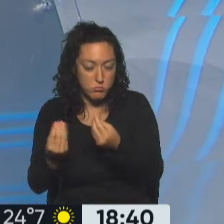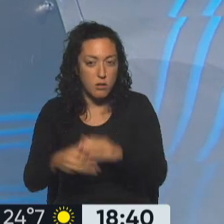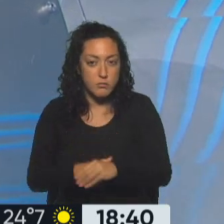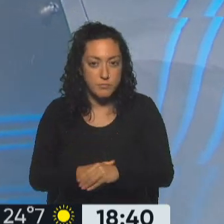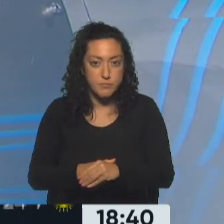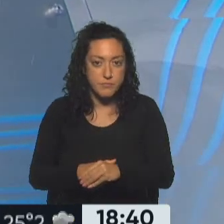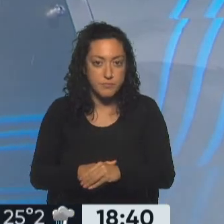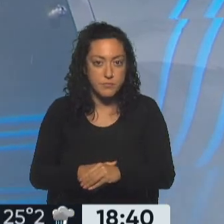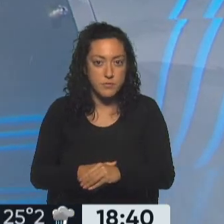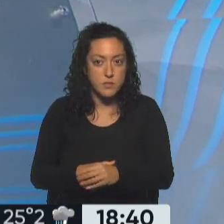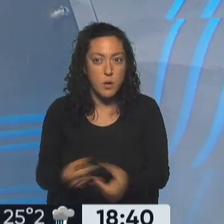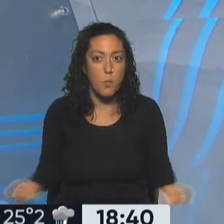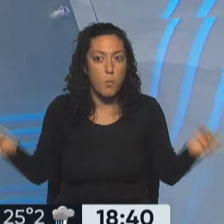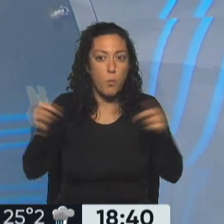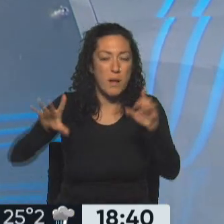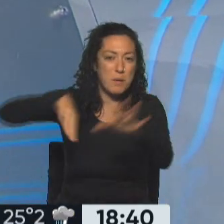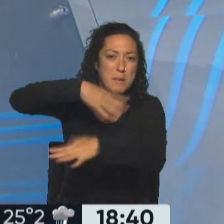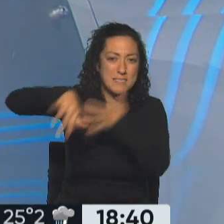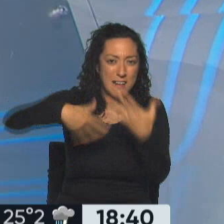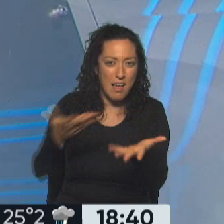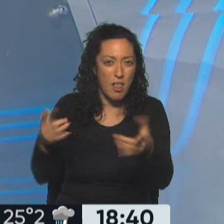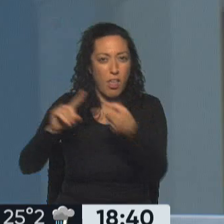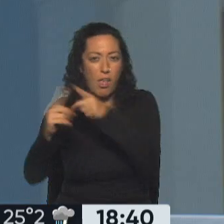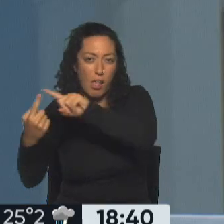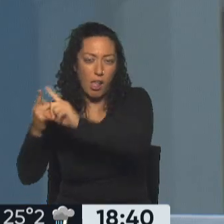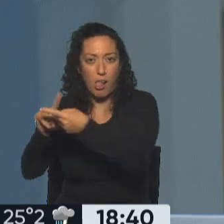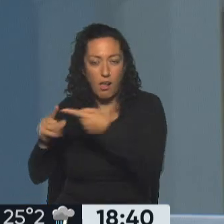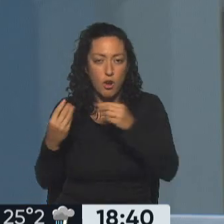puntos juntos revueltos cruzados